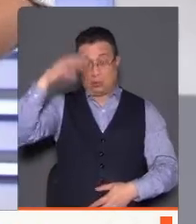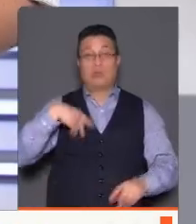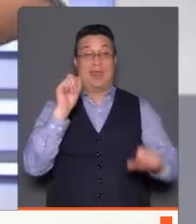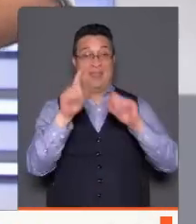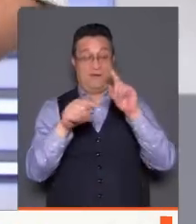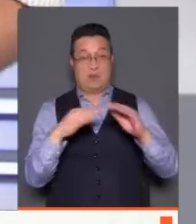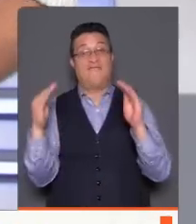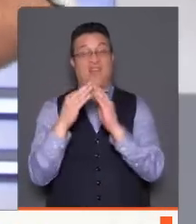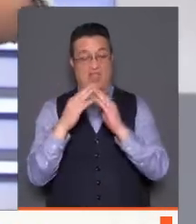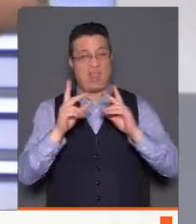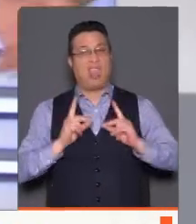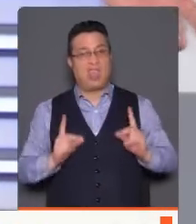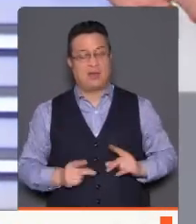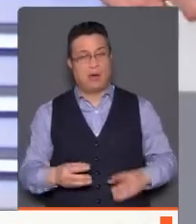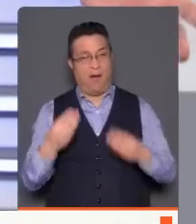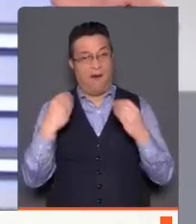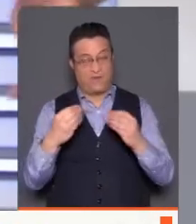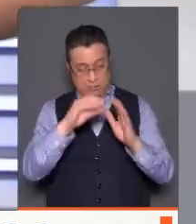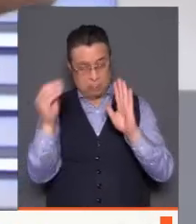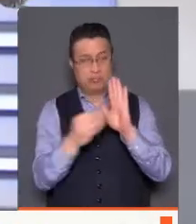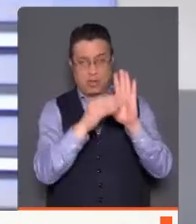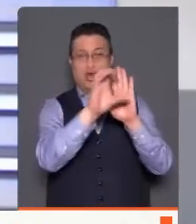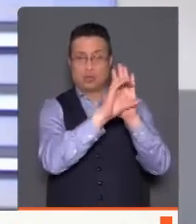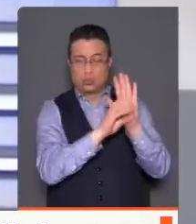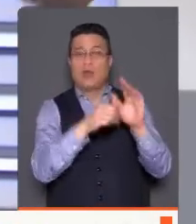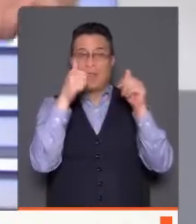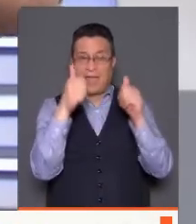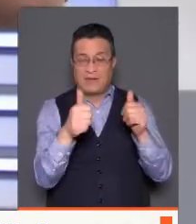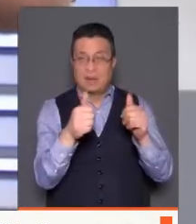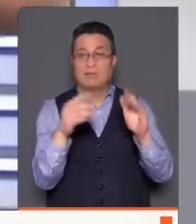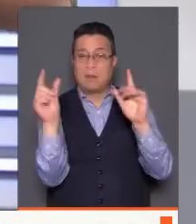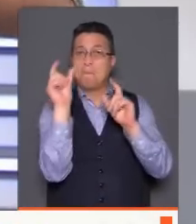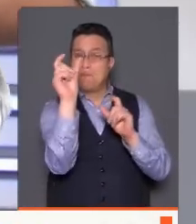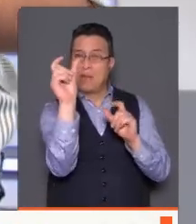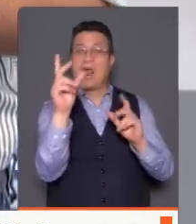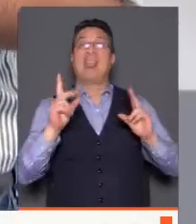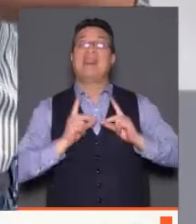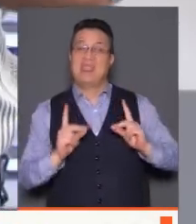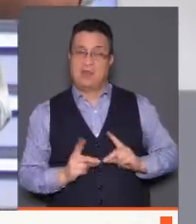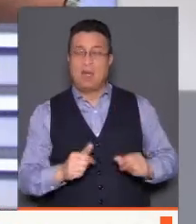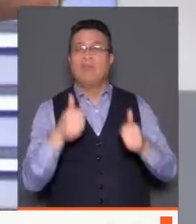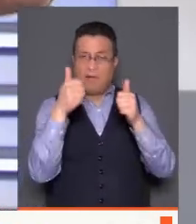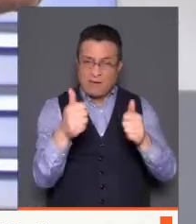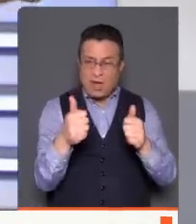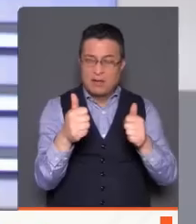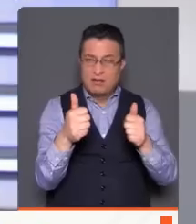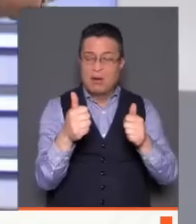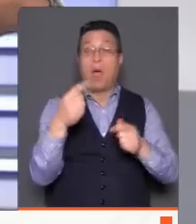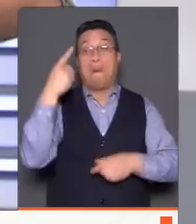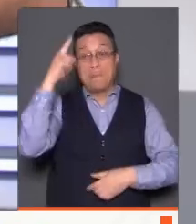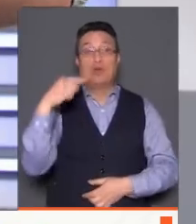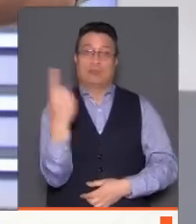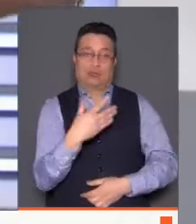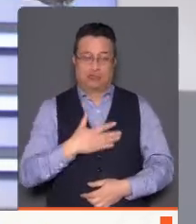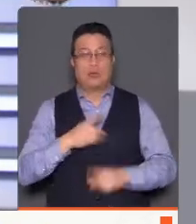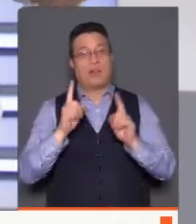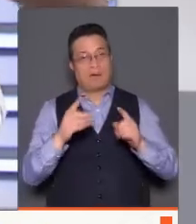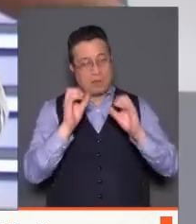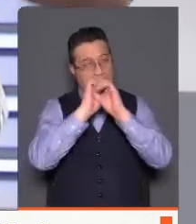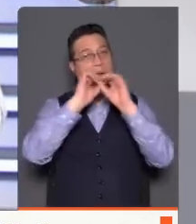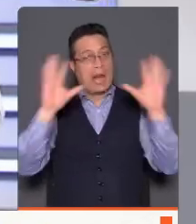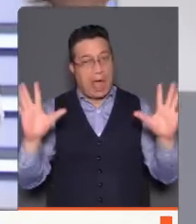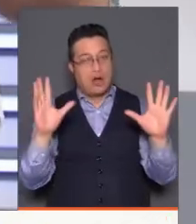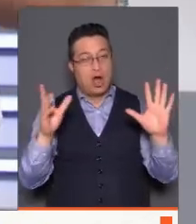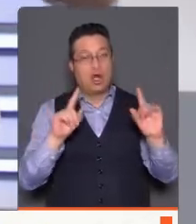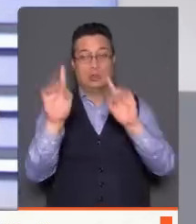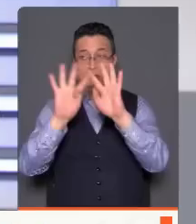digna. De hecho, me parece muy bien que se incorpore en la Constitución el concepto de vivienda digna. Sí. Pero nosotros tenemos que ser explícitos. Cuando en la convención